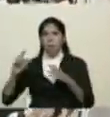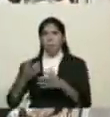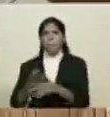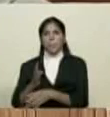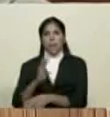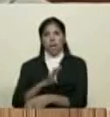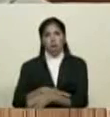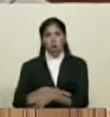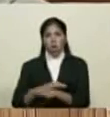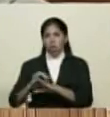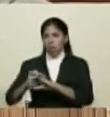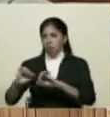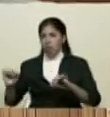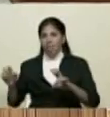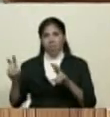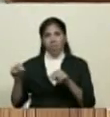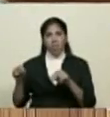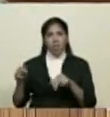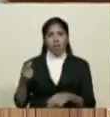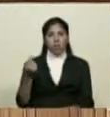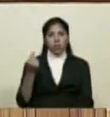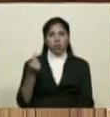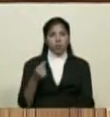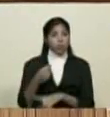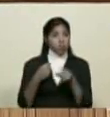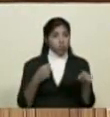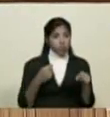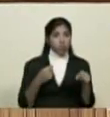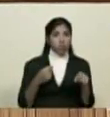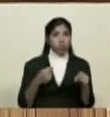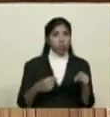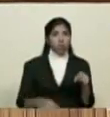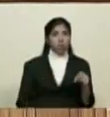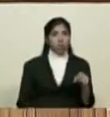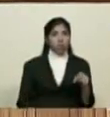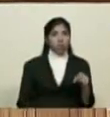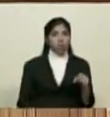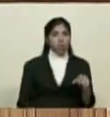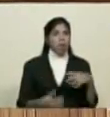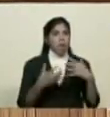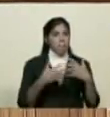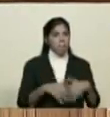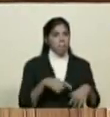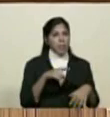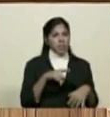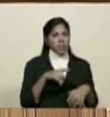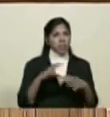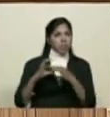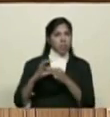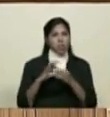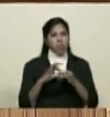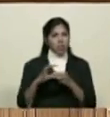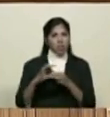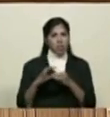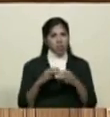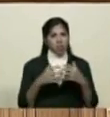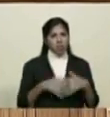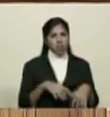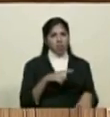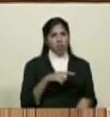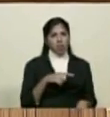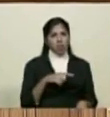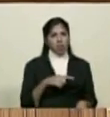que no aperturaron investigación alguna, pero en este ni siquiera la empresa vinculada al evento o las empresas vinculadas al